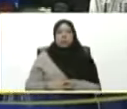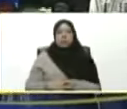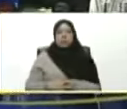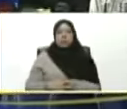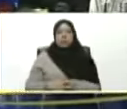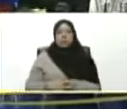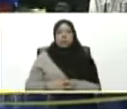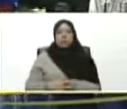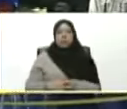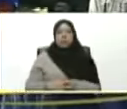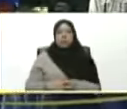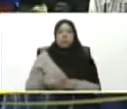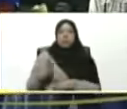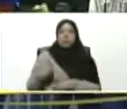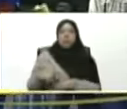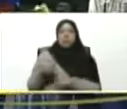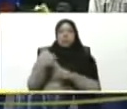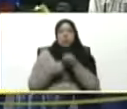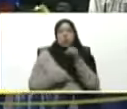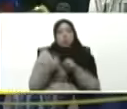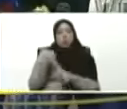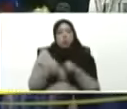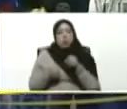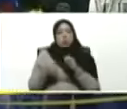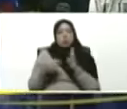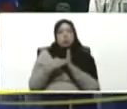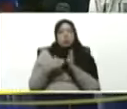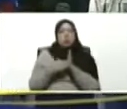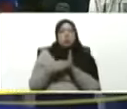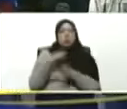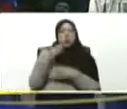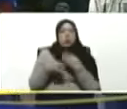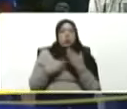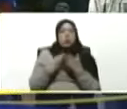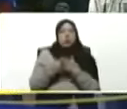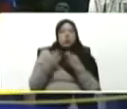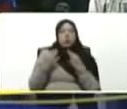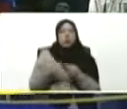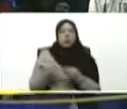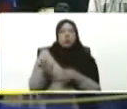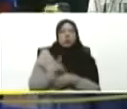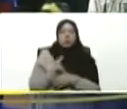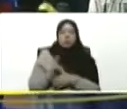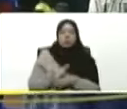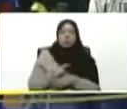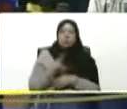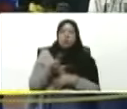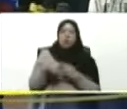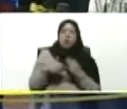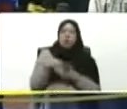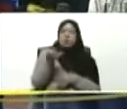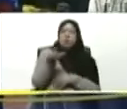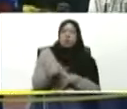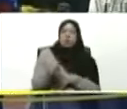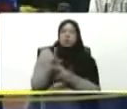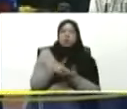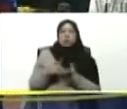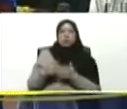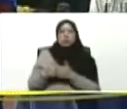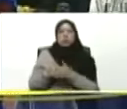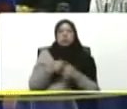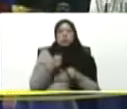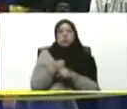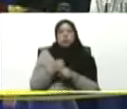compadre. Paraba su camionetica y dele para adelante. Y ya era el gran Alí primera, perseguido y